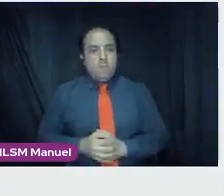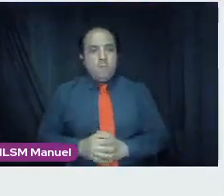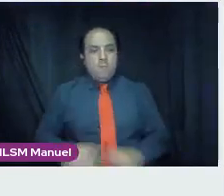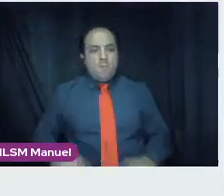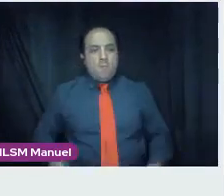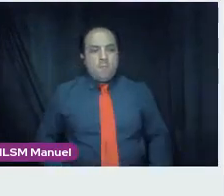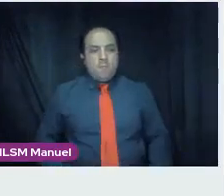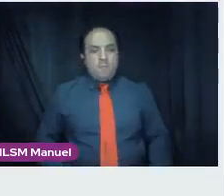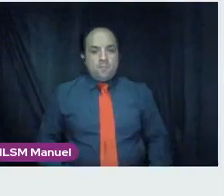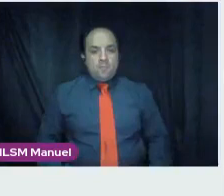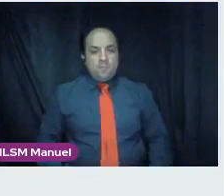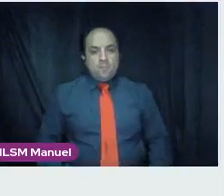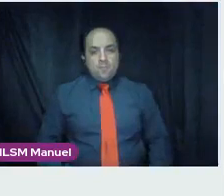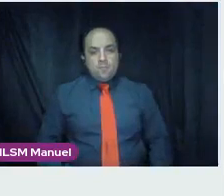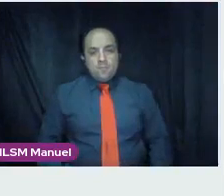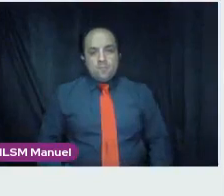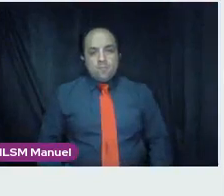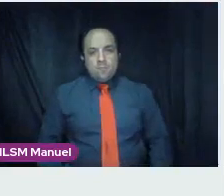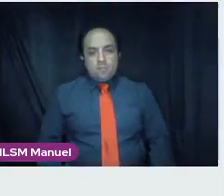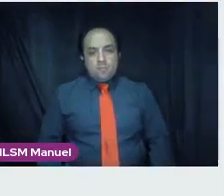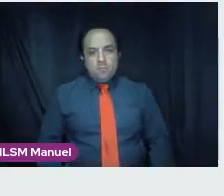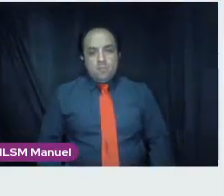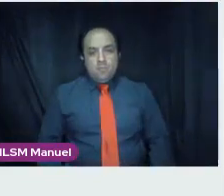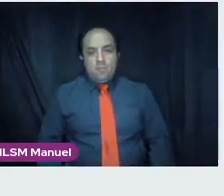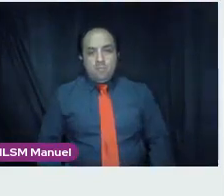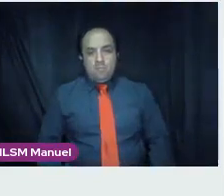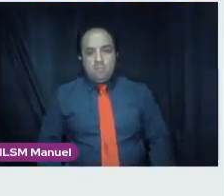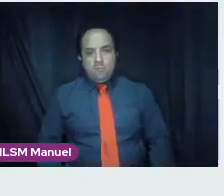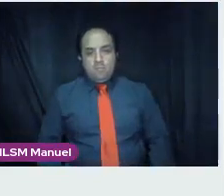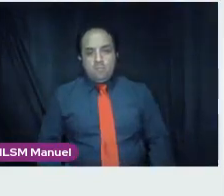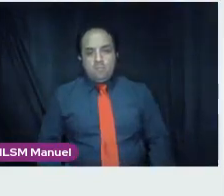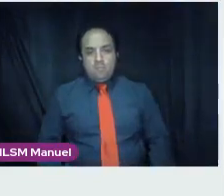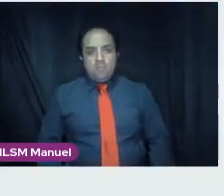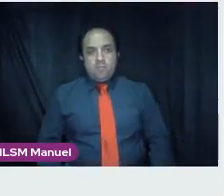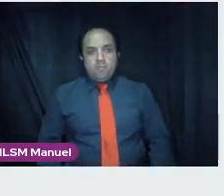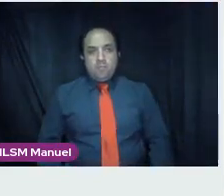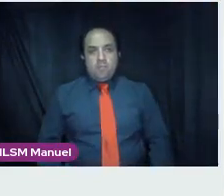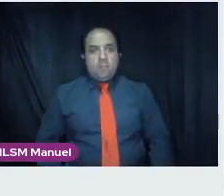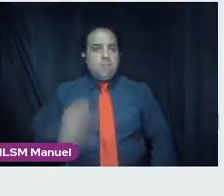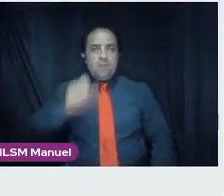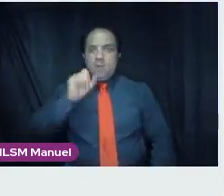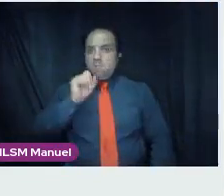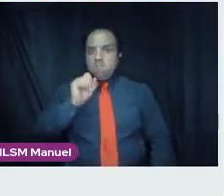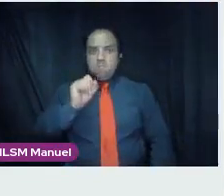Y además, ¿no?, este objetivo del desarrollo